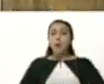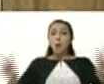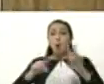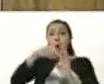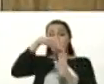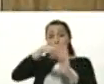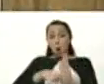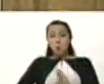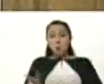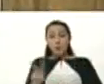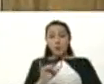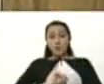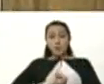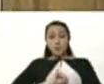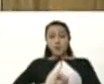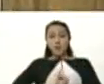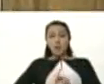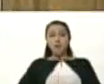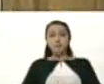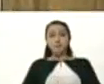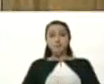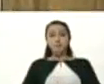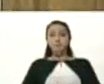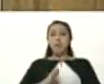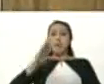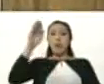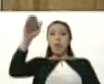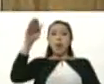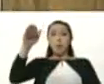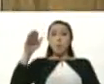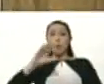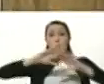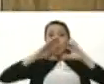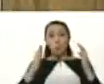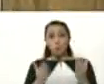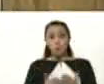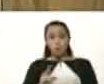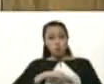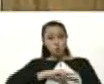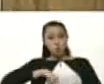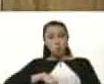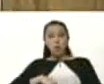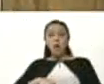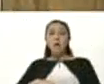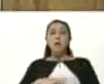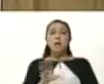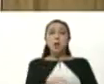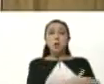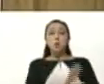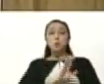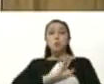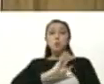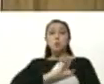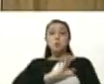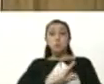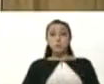de la venezolanidad y a la proyección en el mundo de nuestro acervo musical.